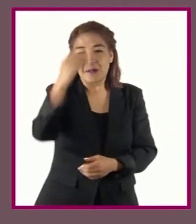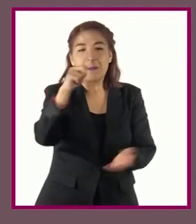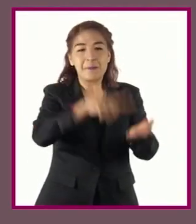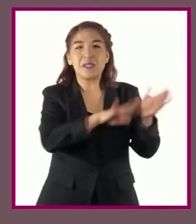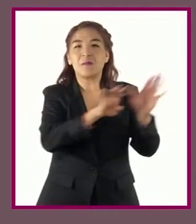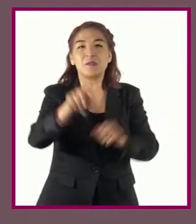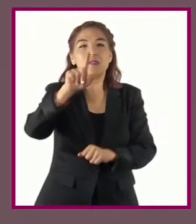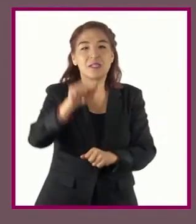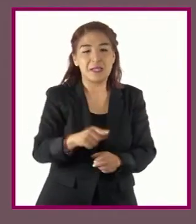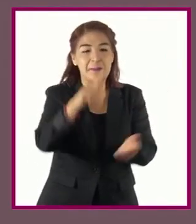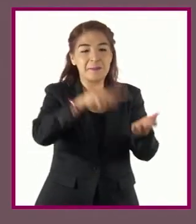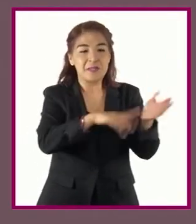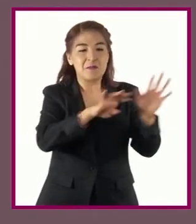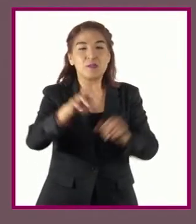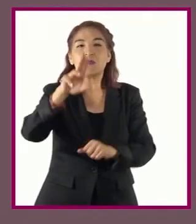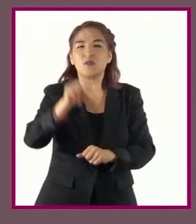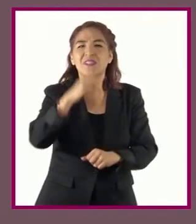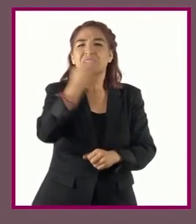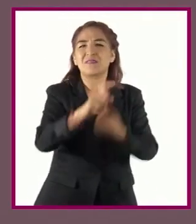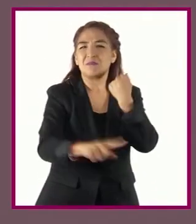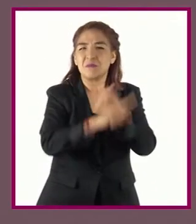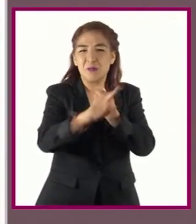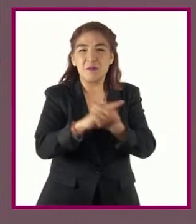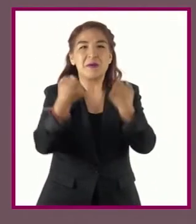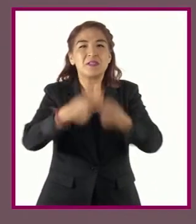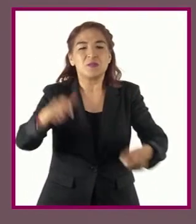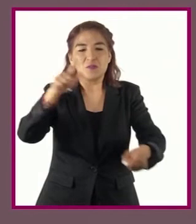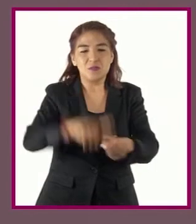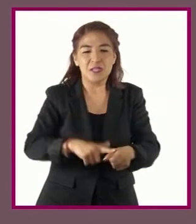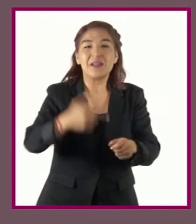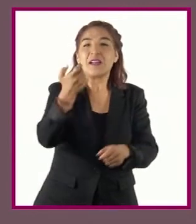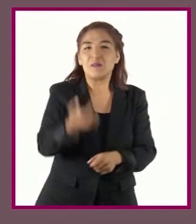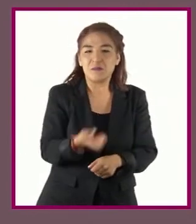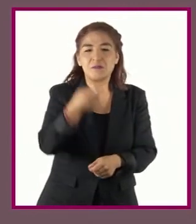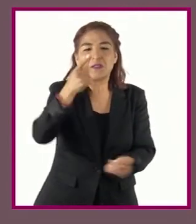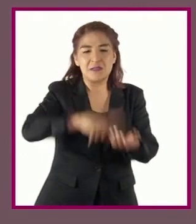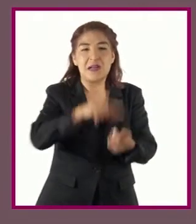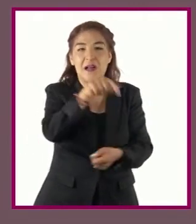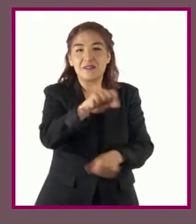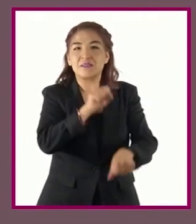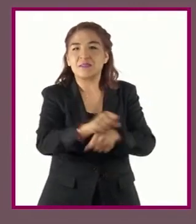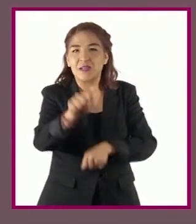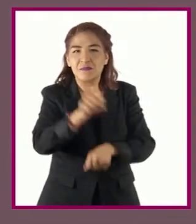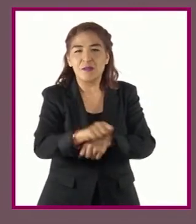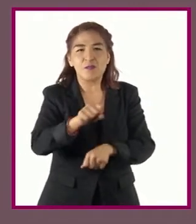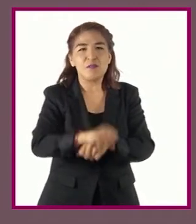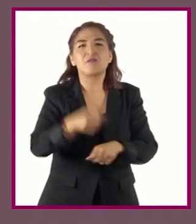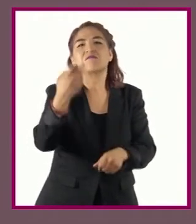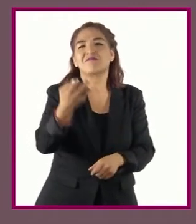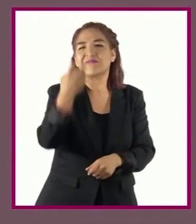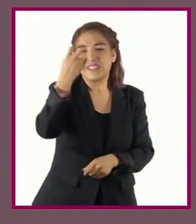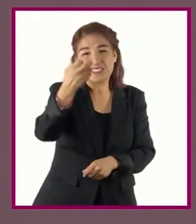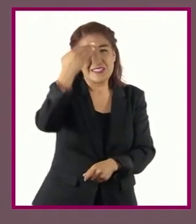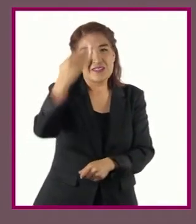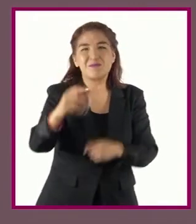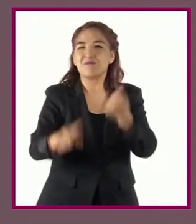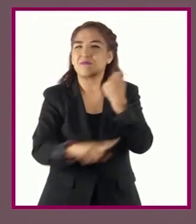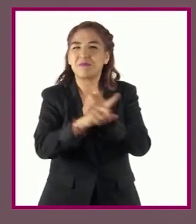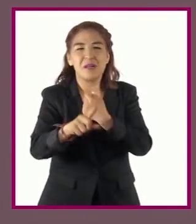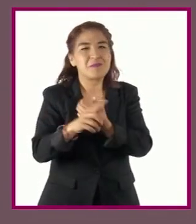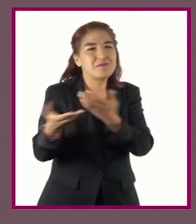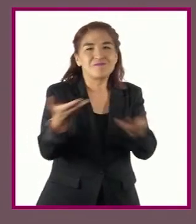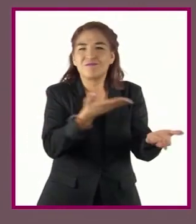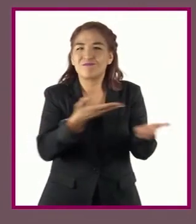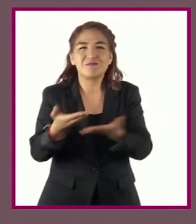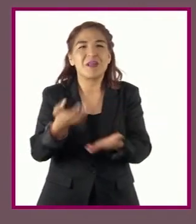y 80, diversas crisis sociales y económicas llevarían a El Salvador a una época de inestabilidad que también